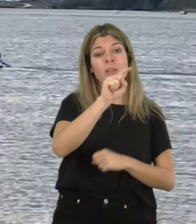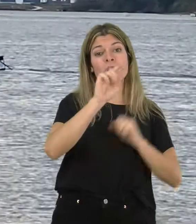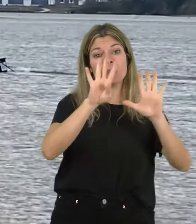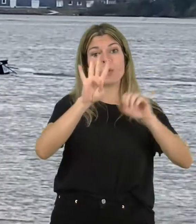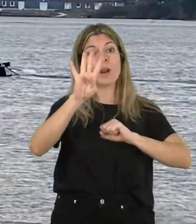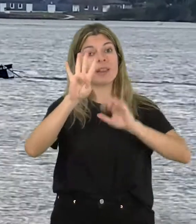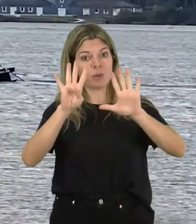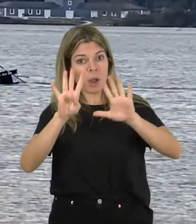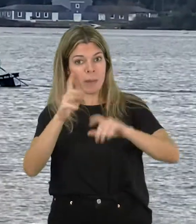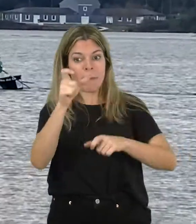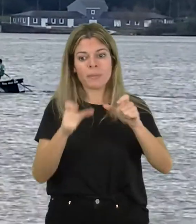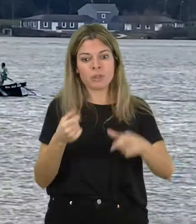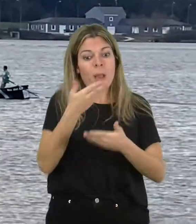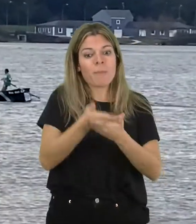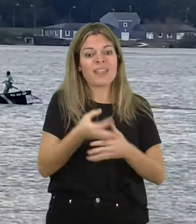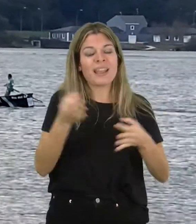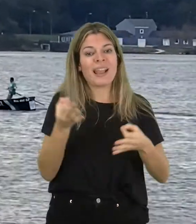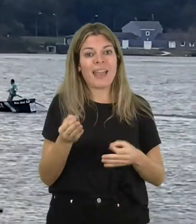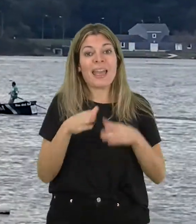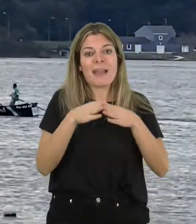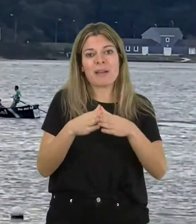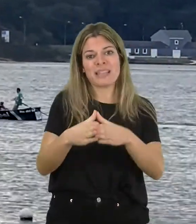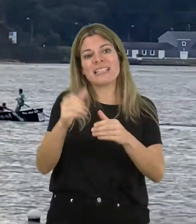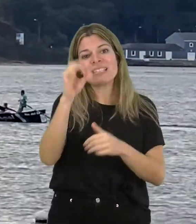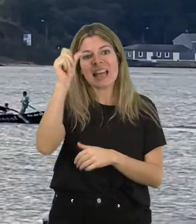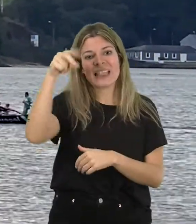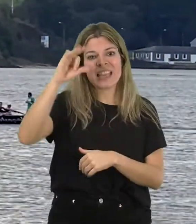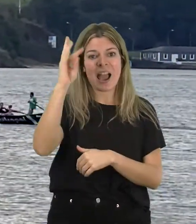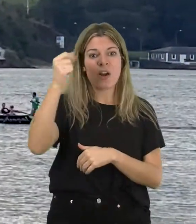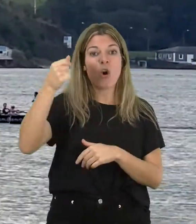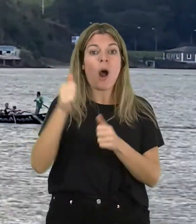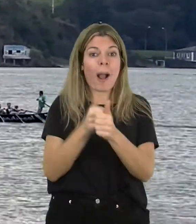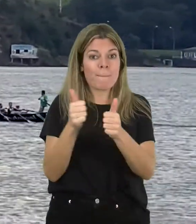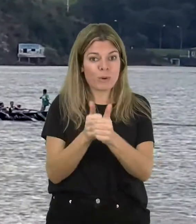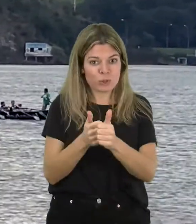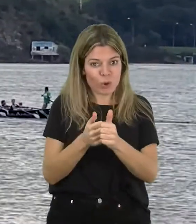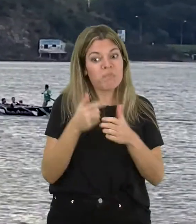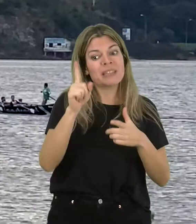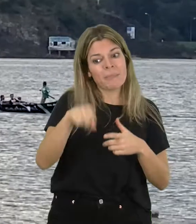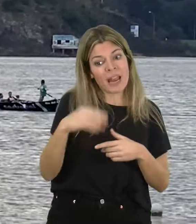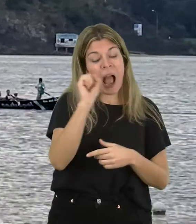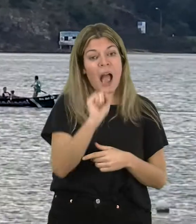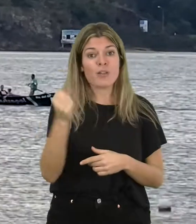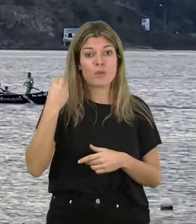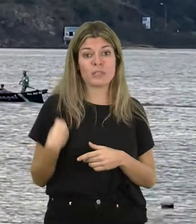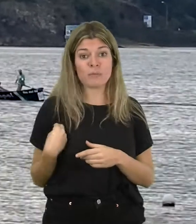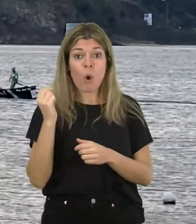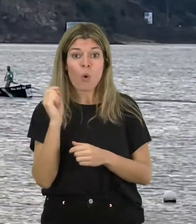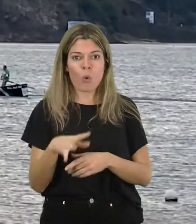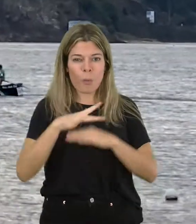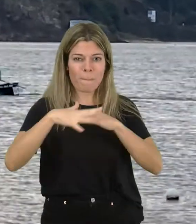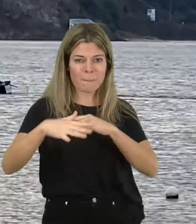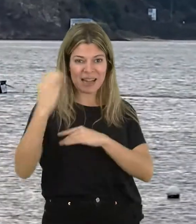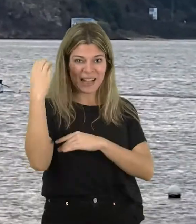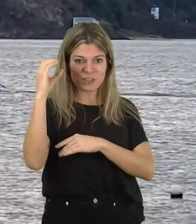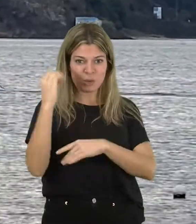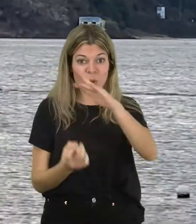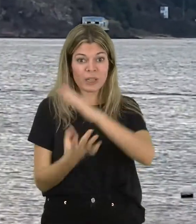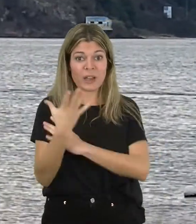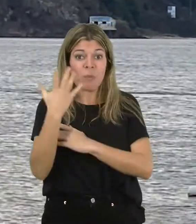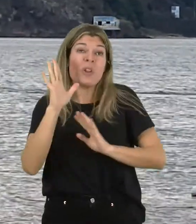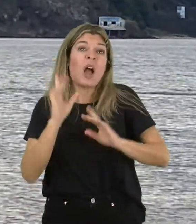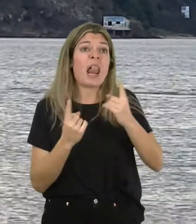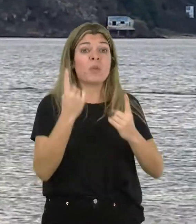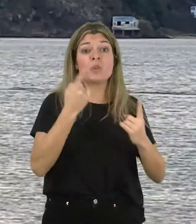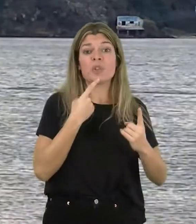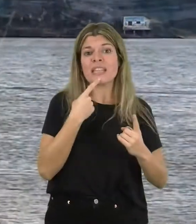En 1949, por suscripción popular, se adquirió el primer batel Santiago Apóstol y ese mismo año se fundó el Club de Mar de